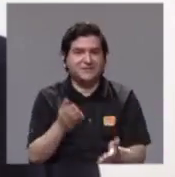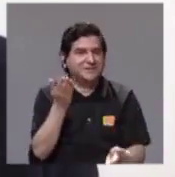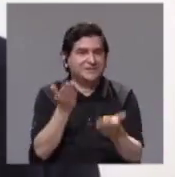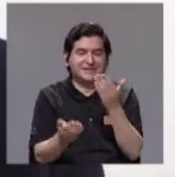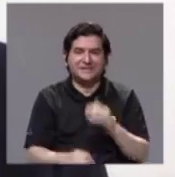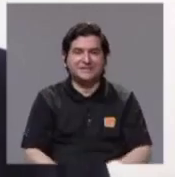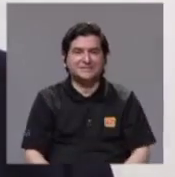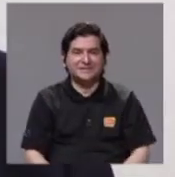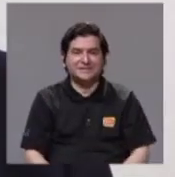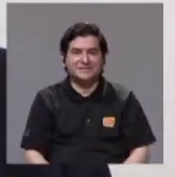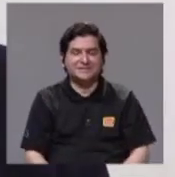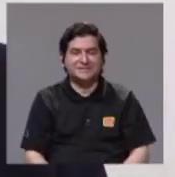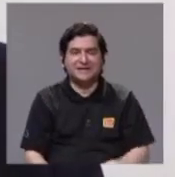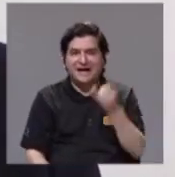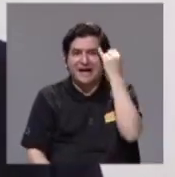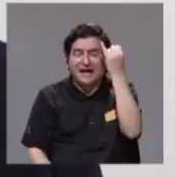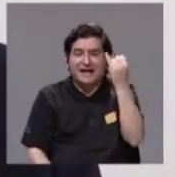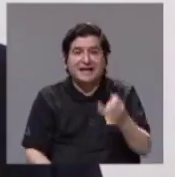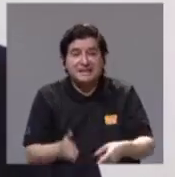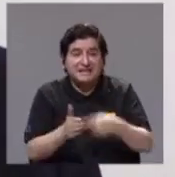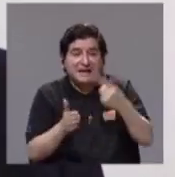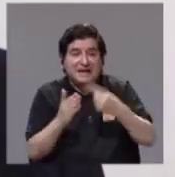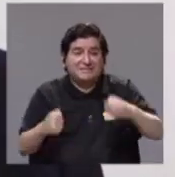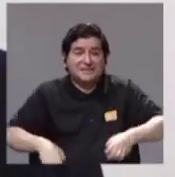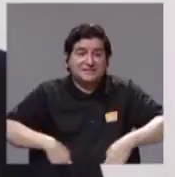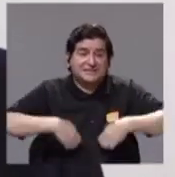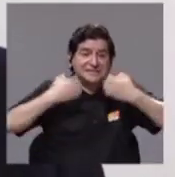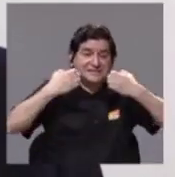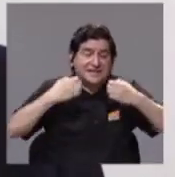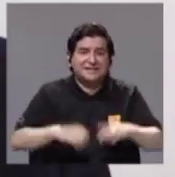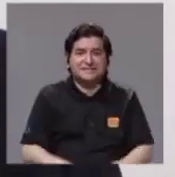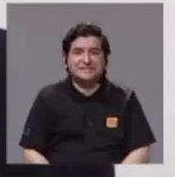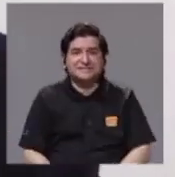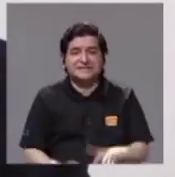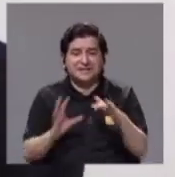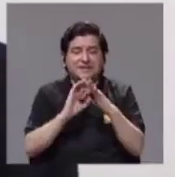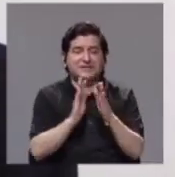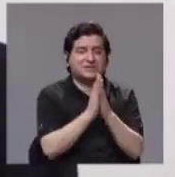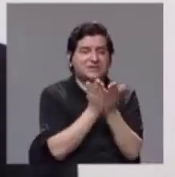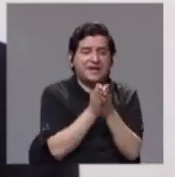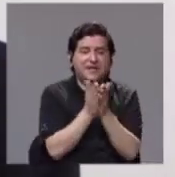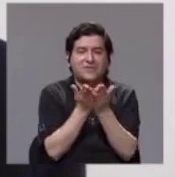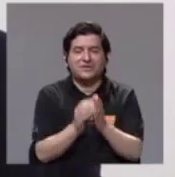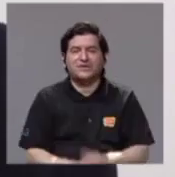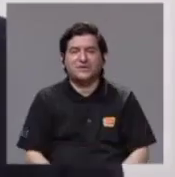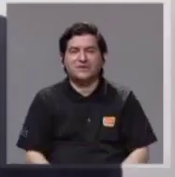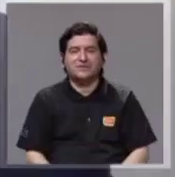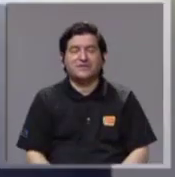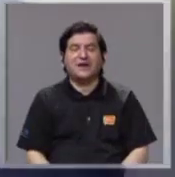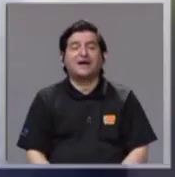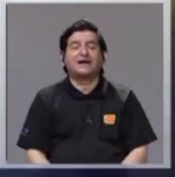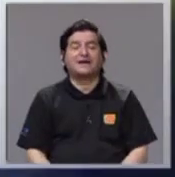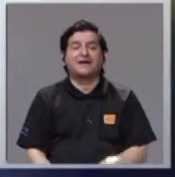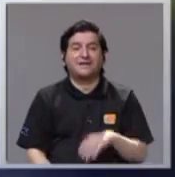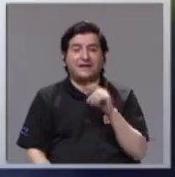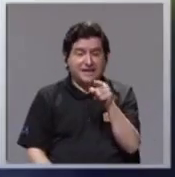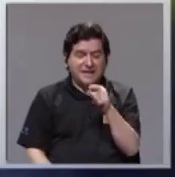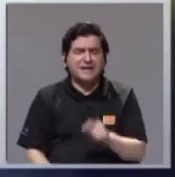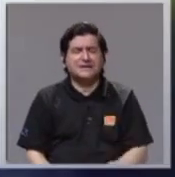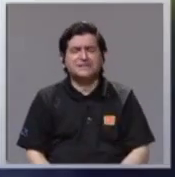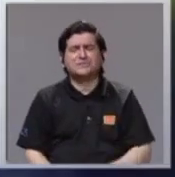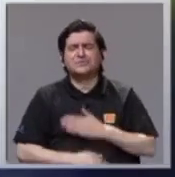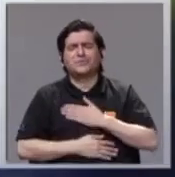a la visión que a veces existe en los libros de texto. Eso con la es lo editorial importante, Porrúa.